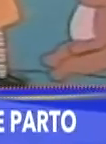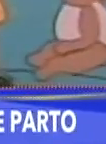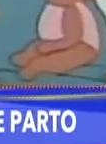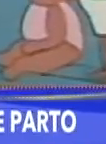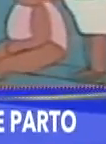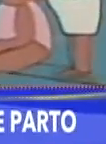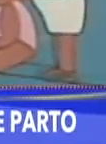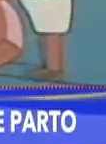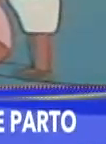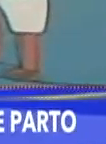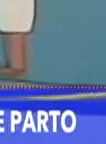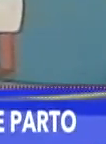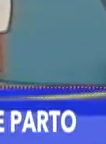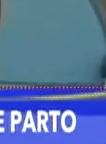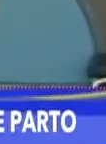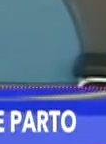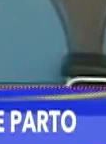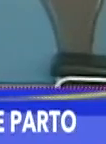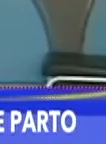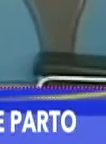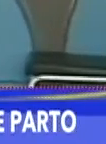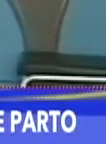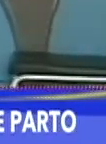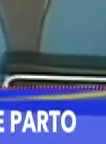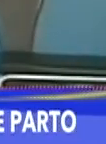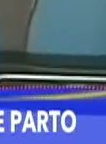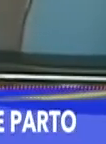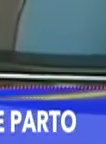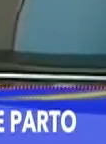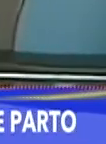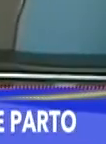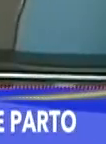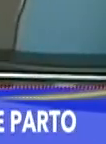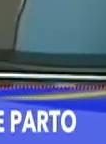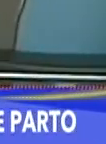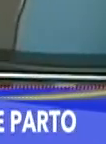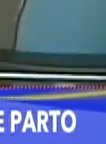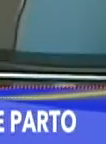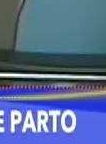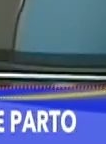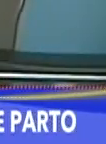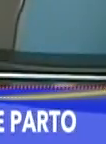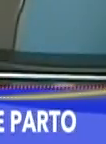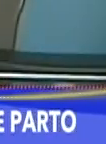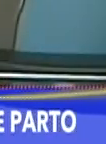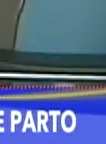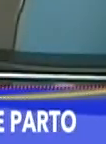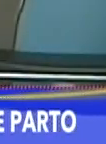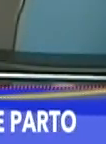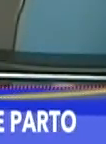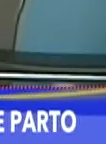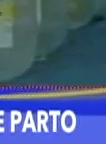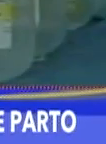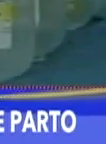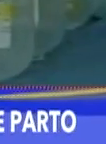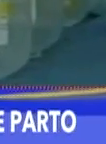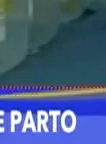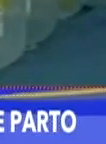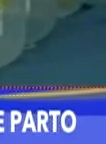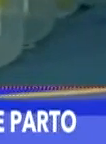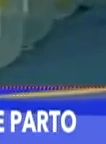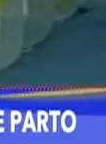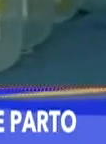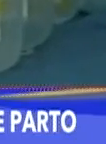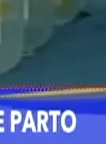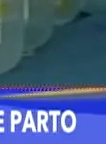promotoras activas, las cuales día a día están haciendo su trabajo en sus ambulatorios y desde el mismo territorio. Gracias. Mi nombre es la